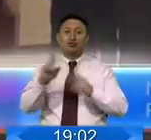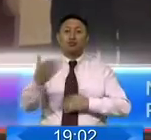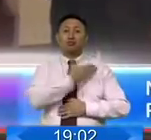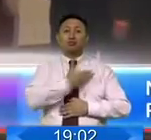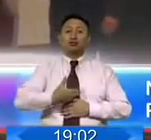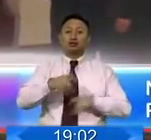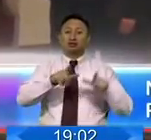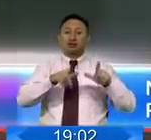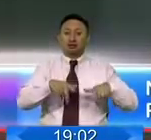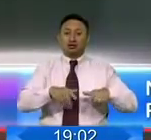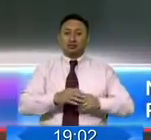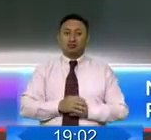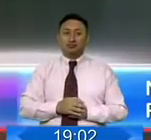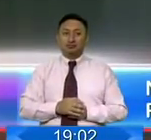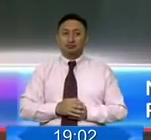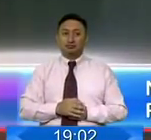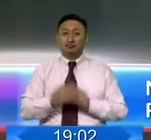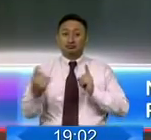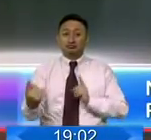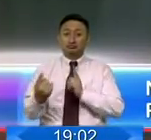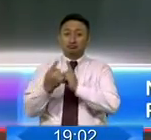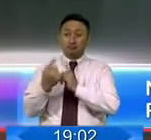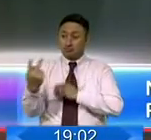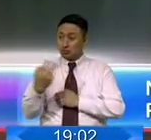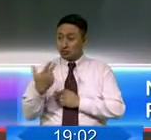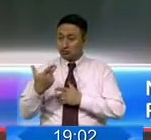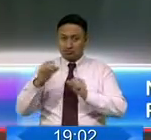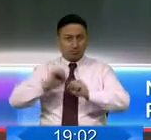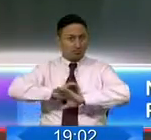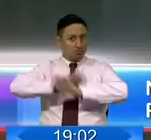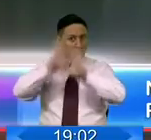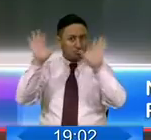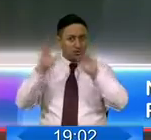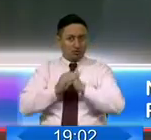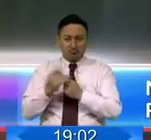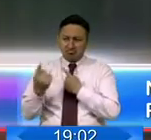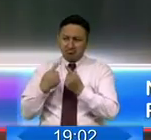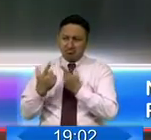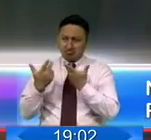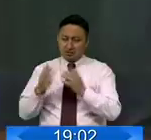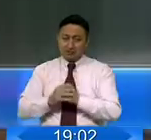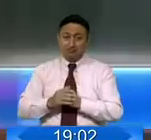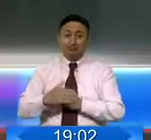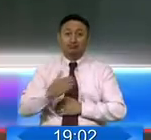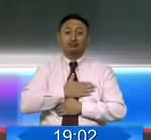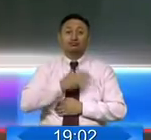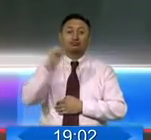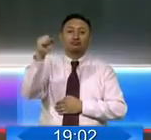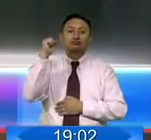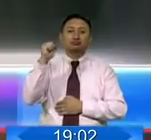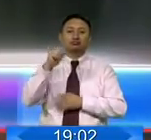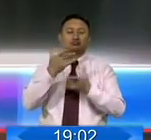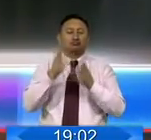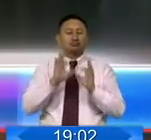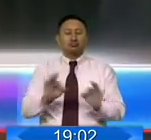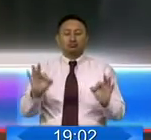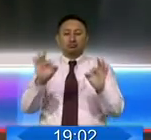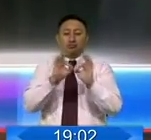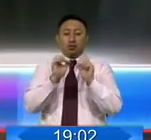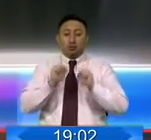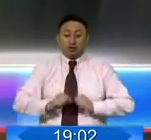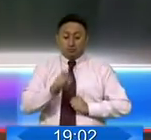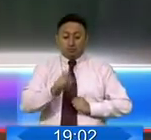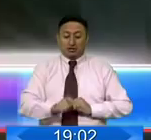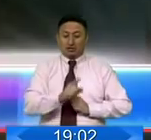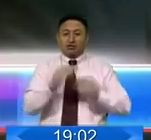de lenin moreno ambos estamos claros desde entonces en que este derecho fundamental es indispensable para crecer y